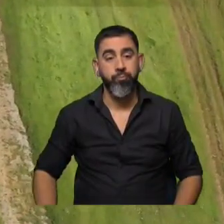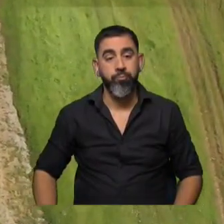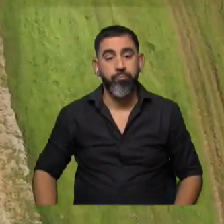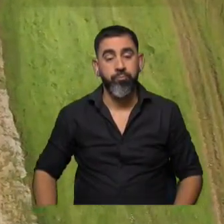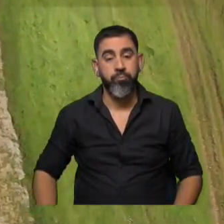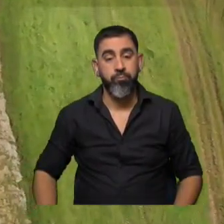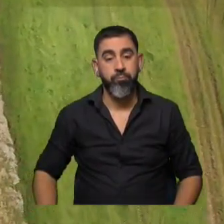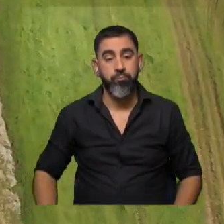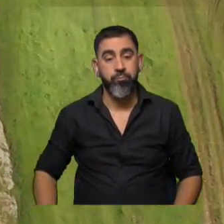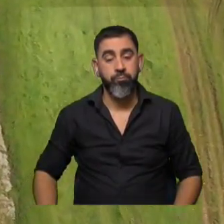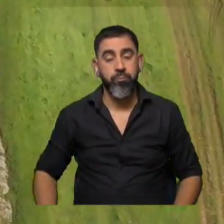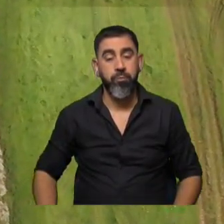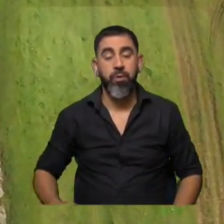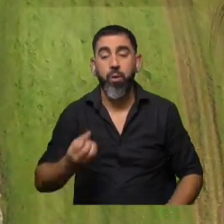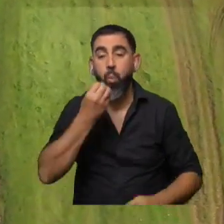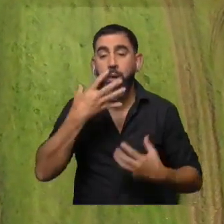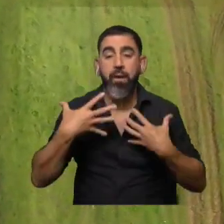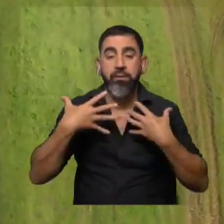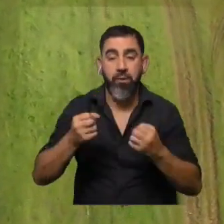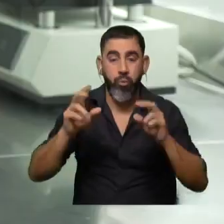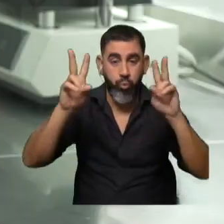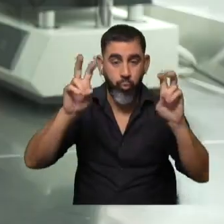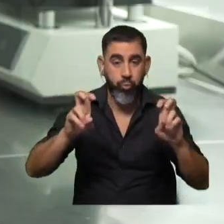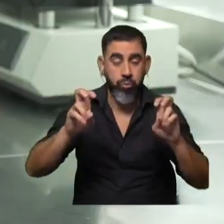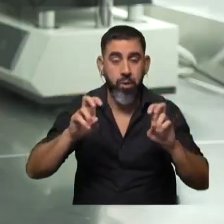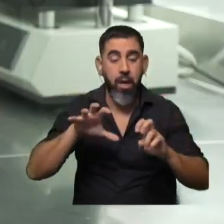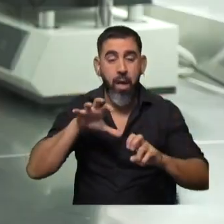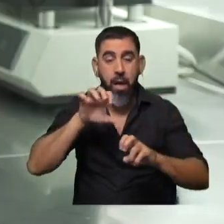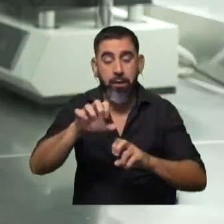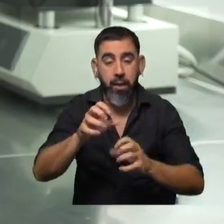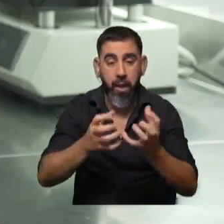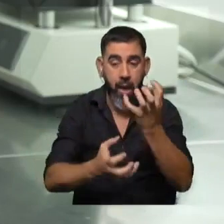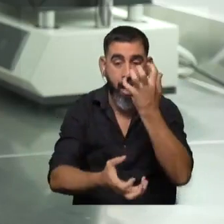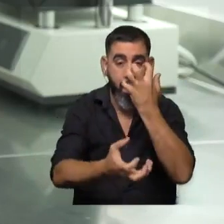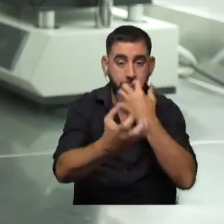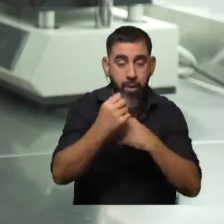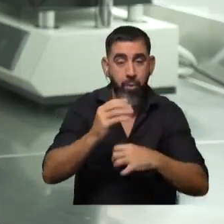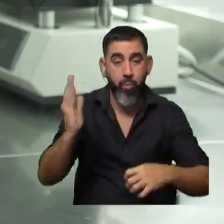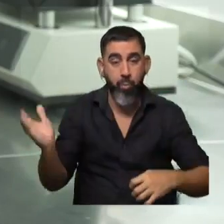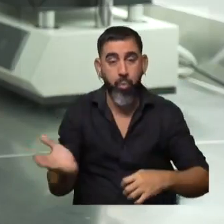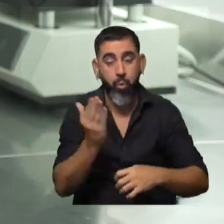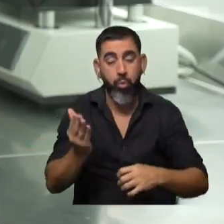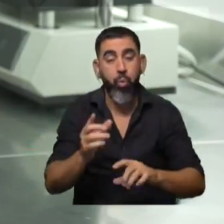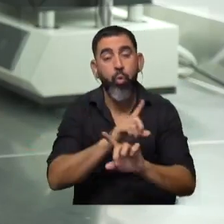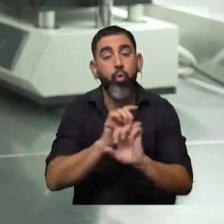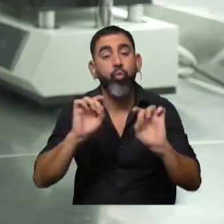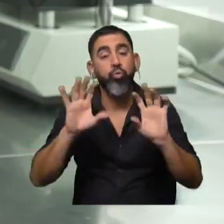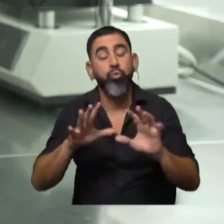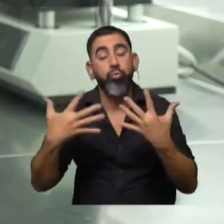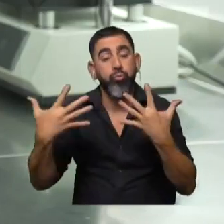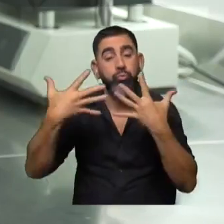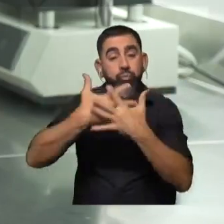En este concepto de una salud, los ataques de predadores a especies productivas no solamente